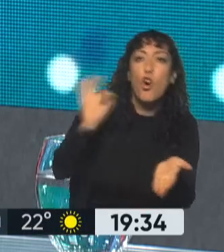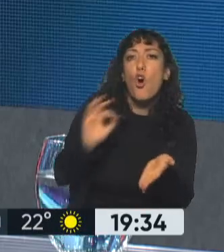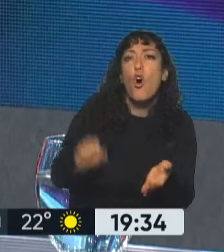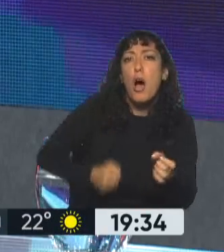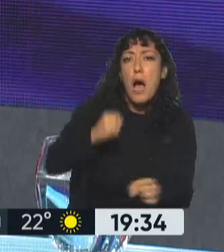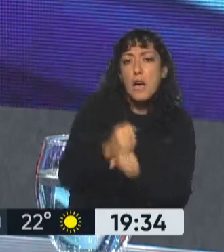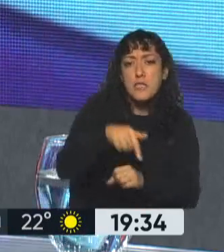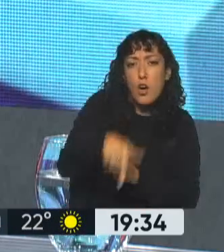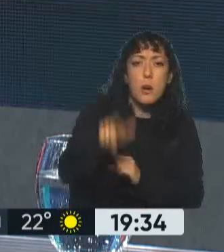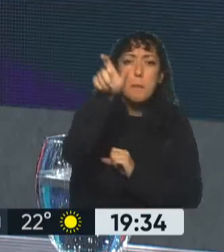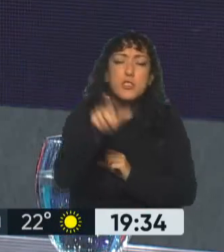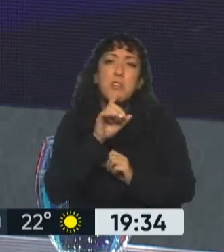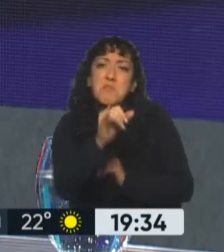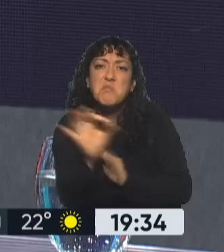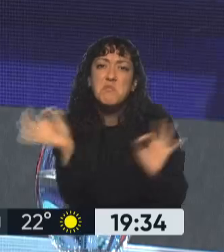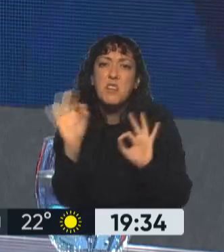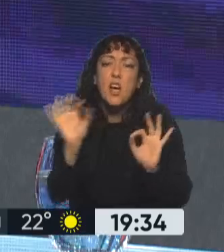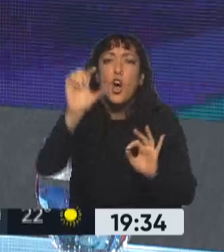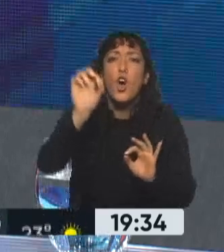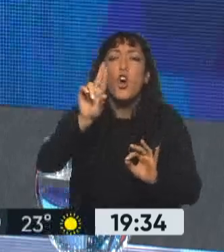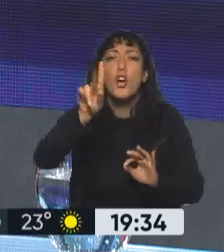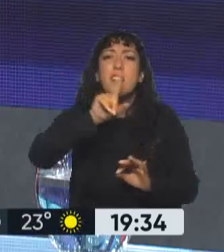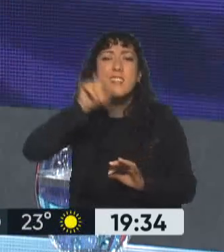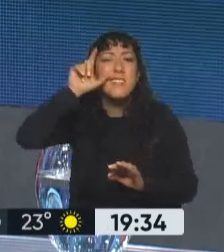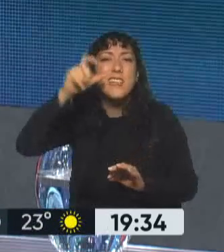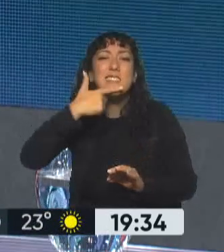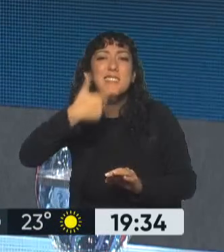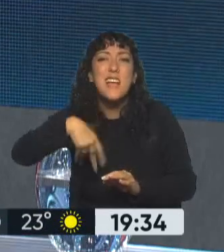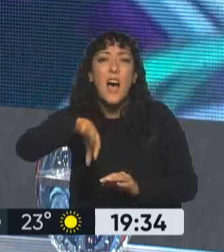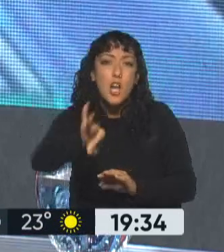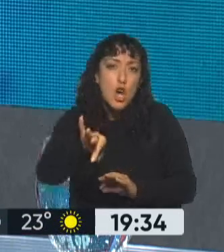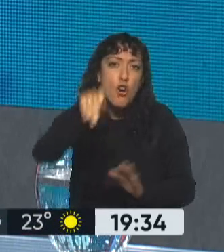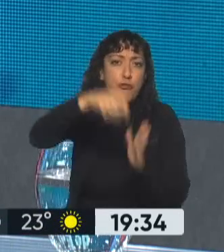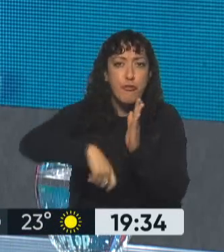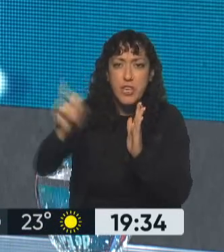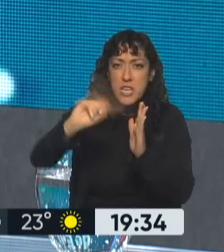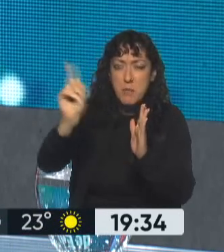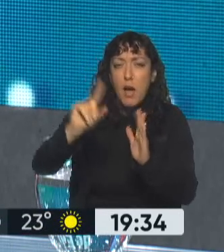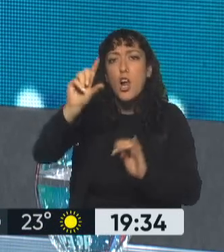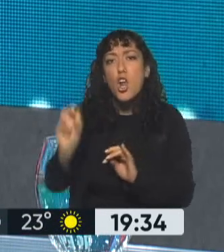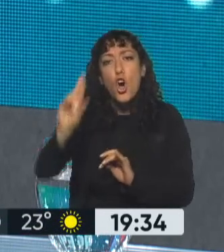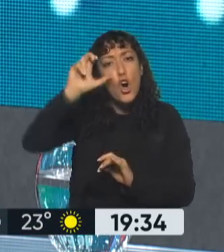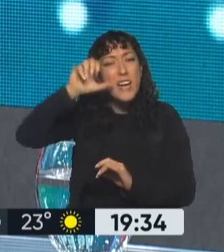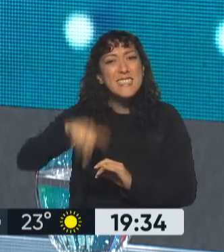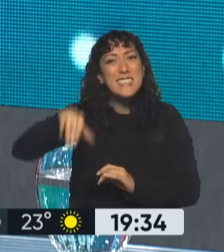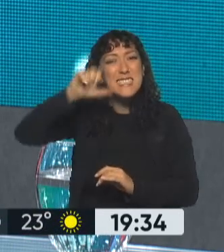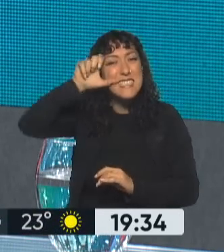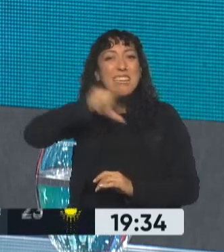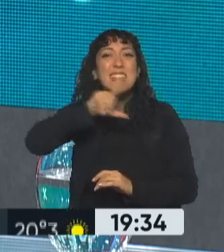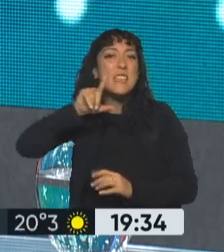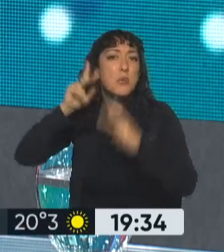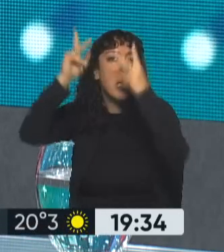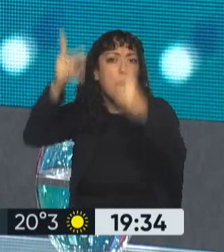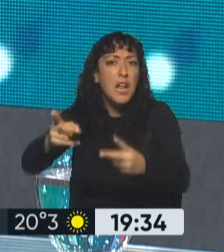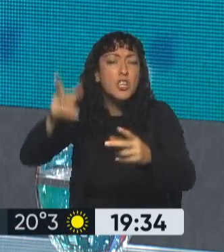uno de los cortesanos. ¿Qué es el cortesano que no firma el fallo? Que es Ricardo Lorenzetti, que estaba de viaje, que está de viaje. Sí, lo vi con el